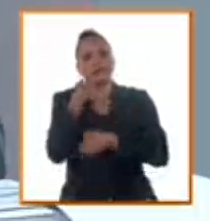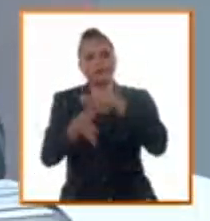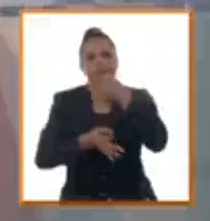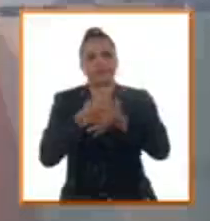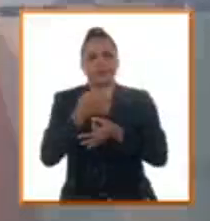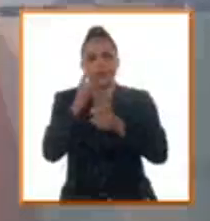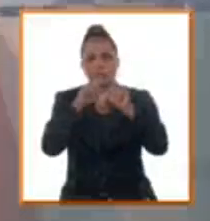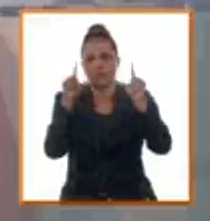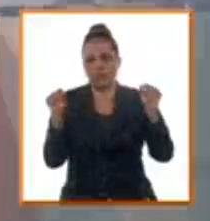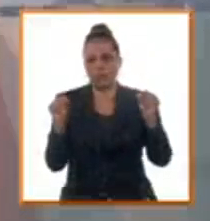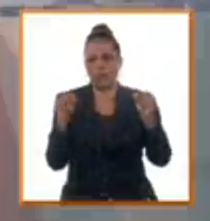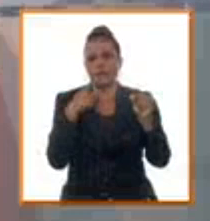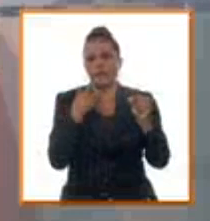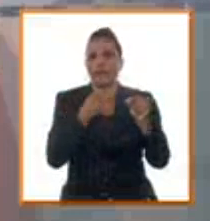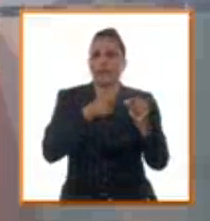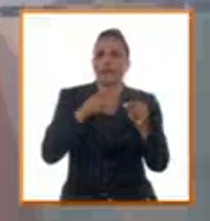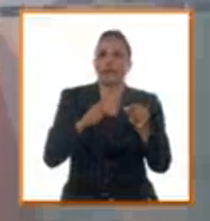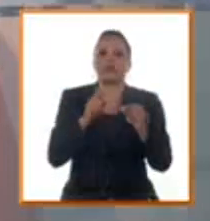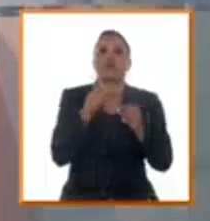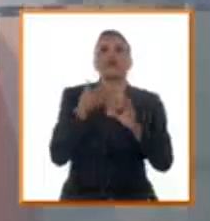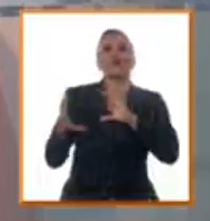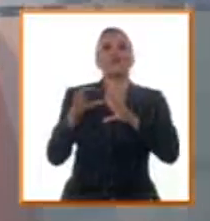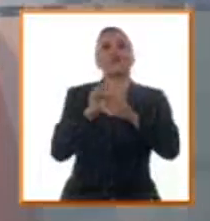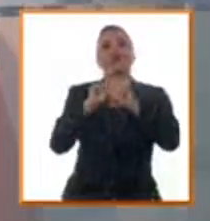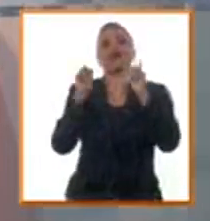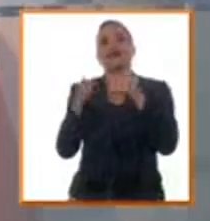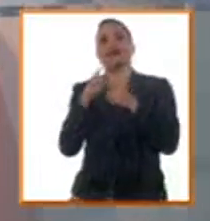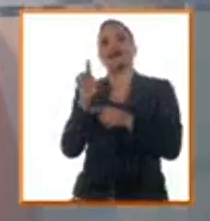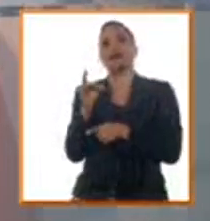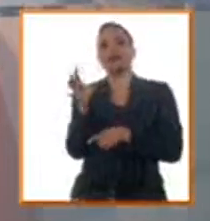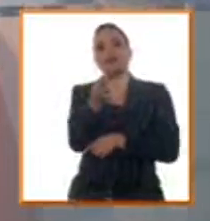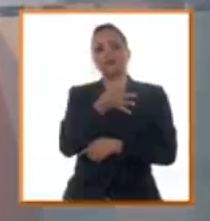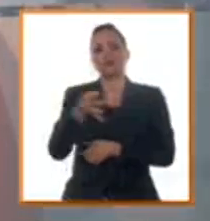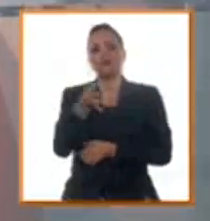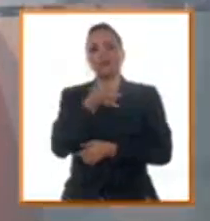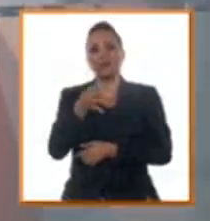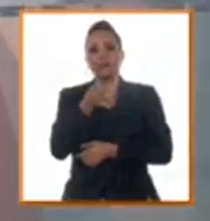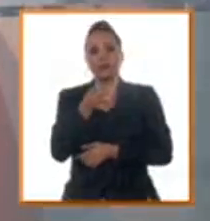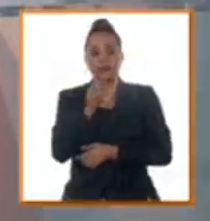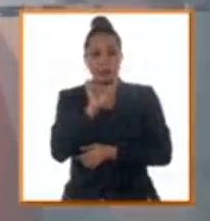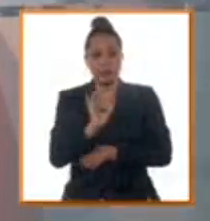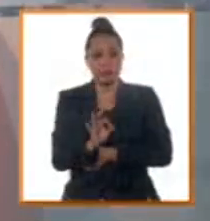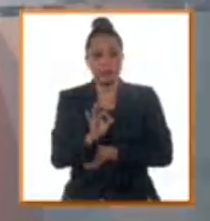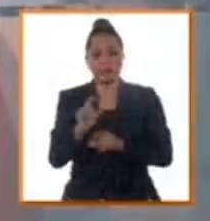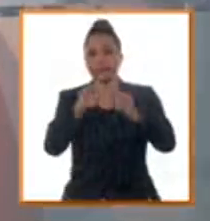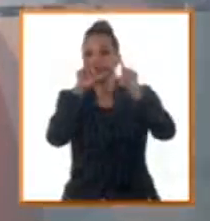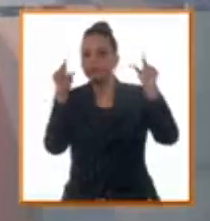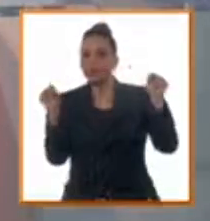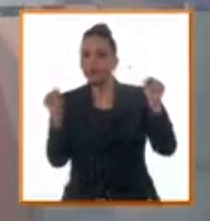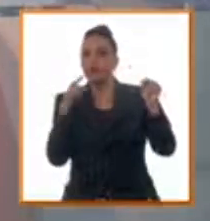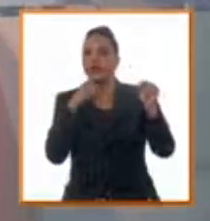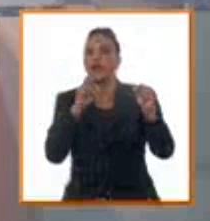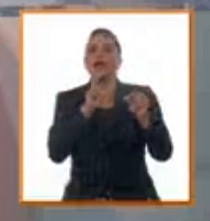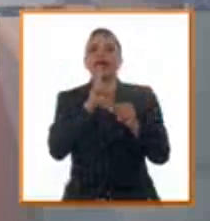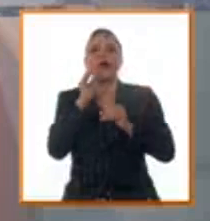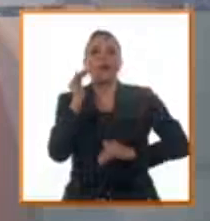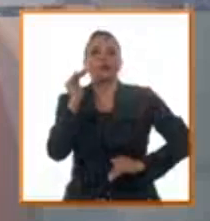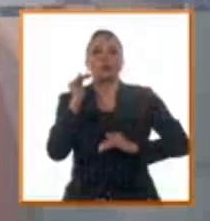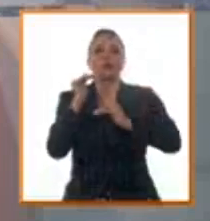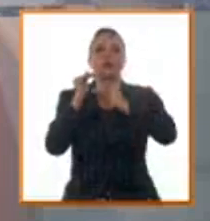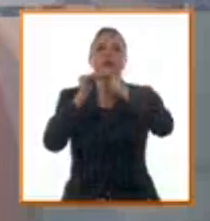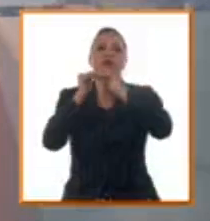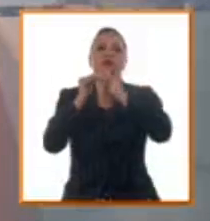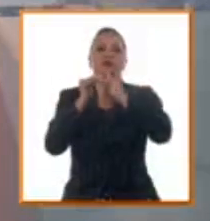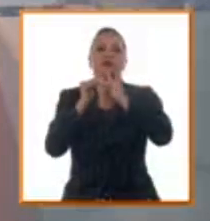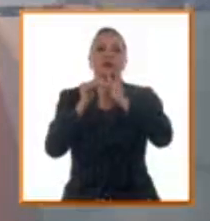país. De manera general, los 15 territorios, o sea, 15 de los 16 territorios del país crecen en sus volúmenes de almacenamiento.